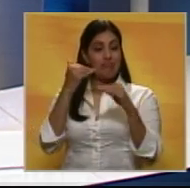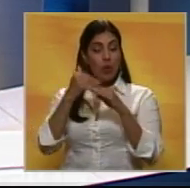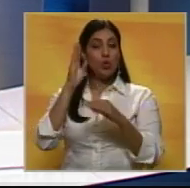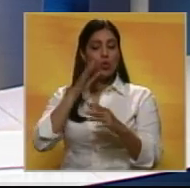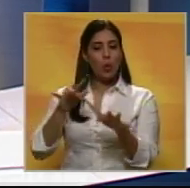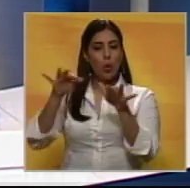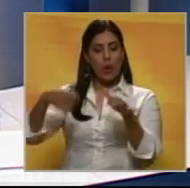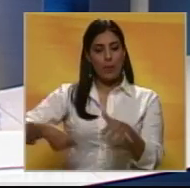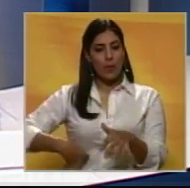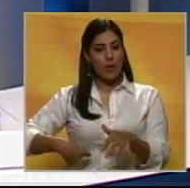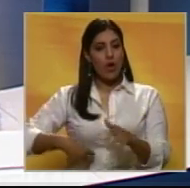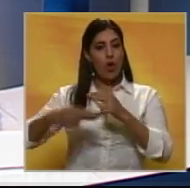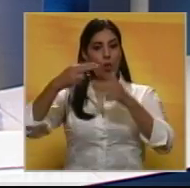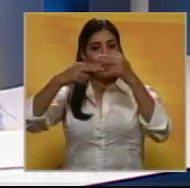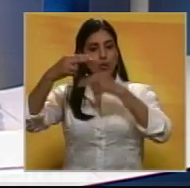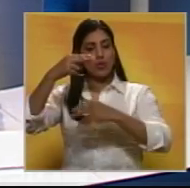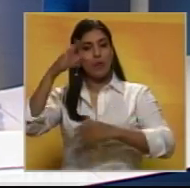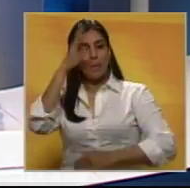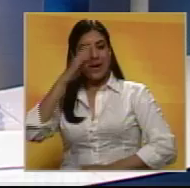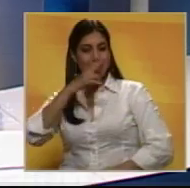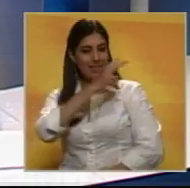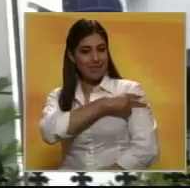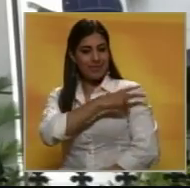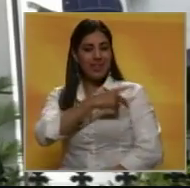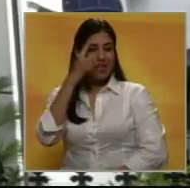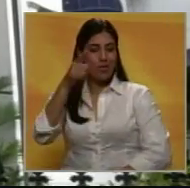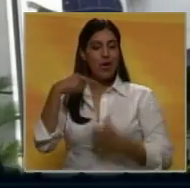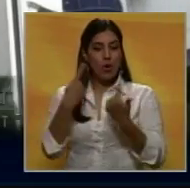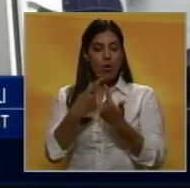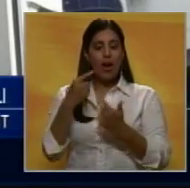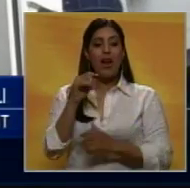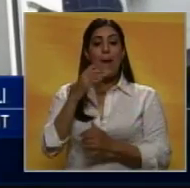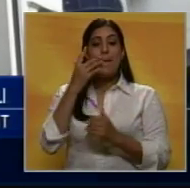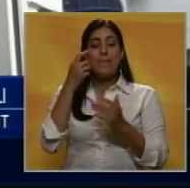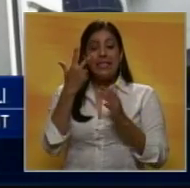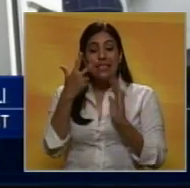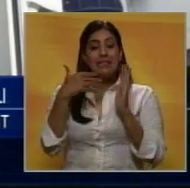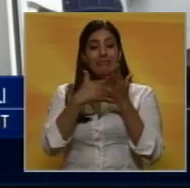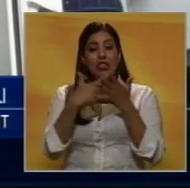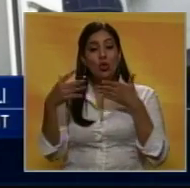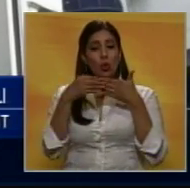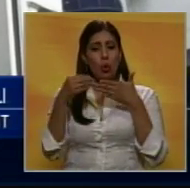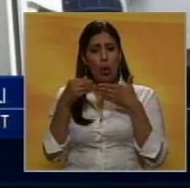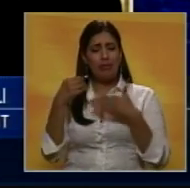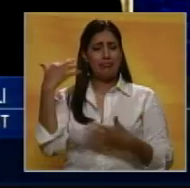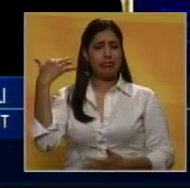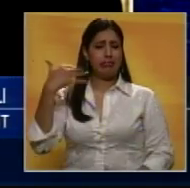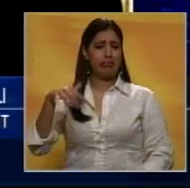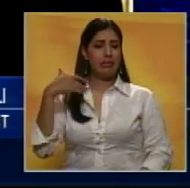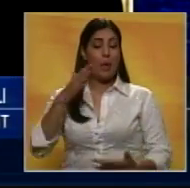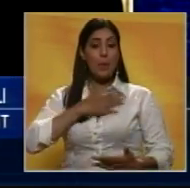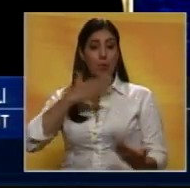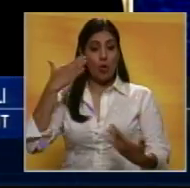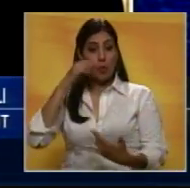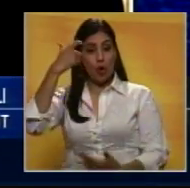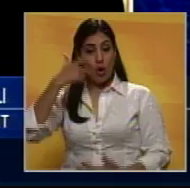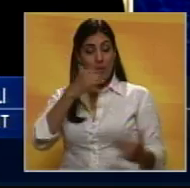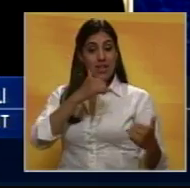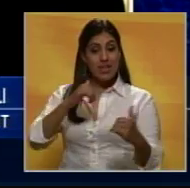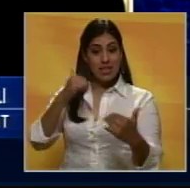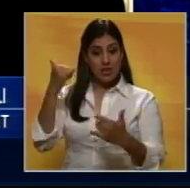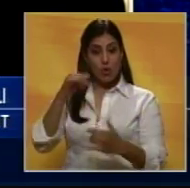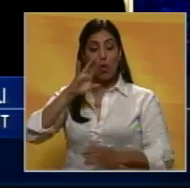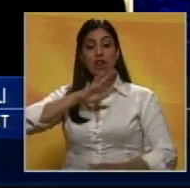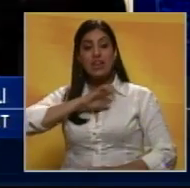los sobornos de la constructora brasileña Odebrecht. El inmueble, valorado en casi $3 millones, es propiedad de Ricardo